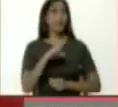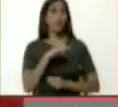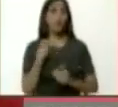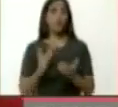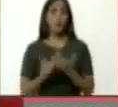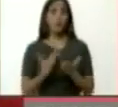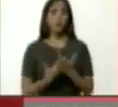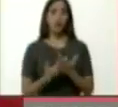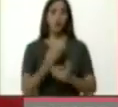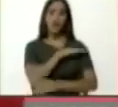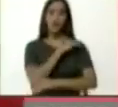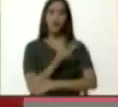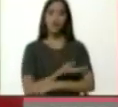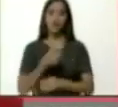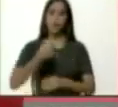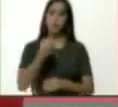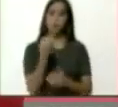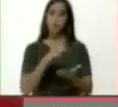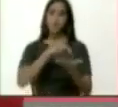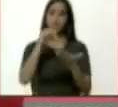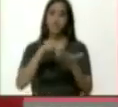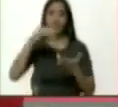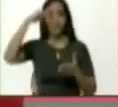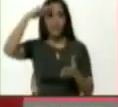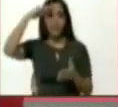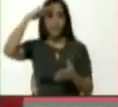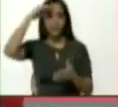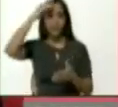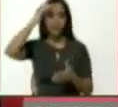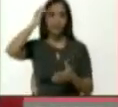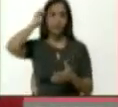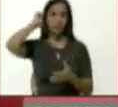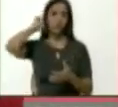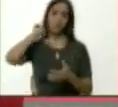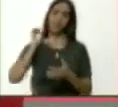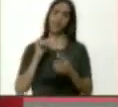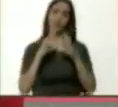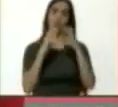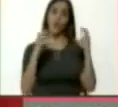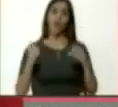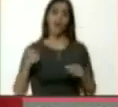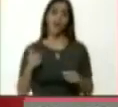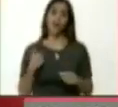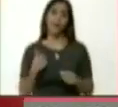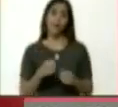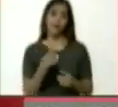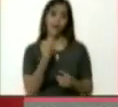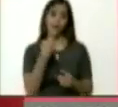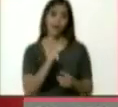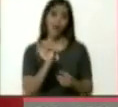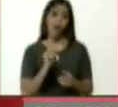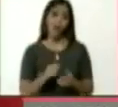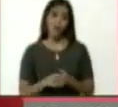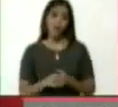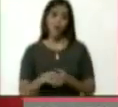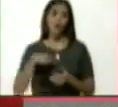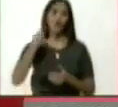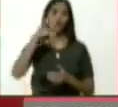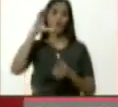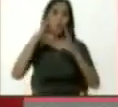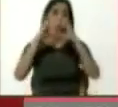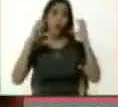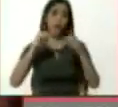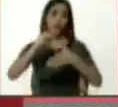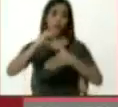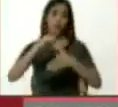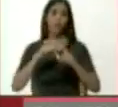una fuerza multinacional militar para el caso de los bosques en Canadá. y otros bosques que están en Latinoamérica. Pero precisamente